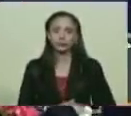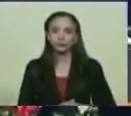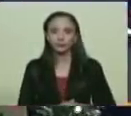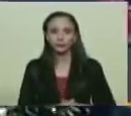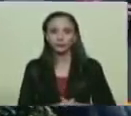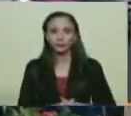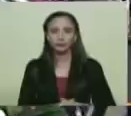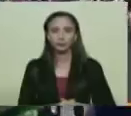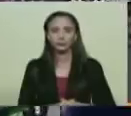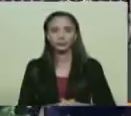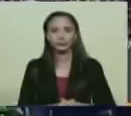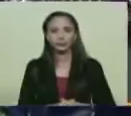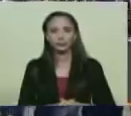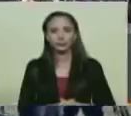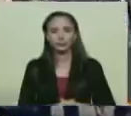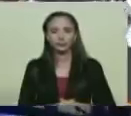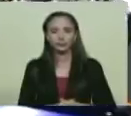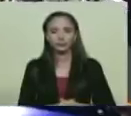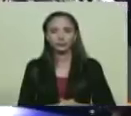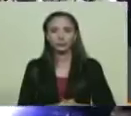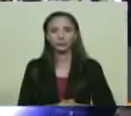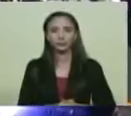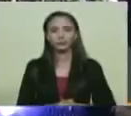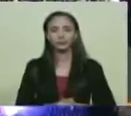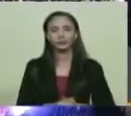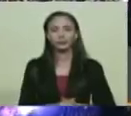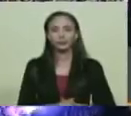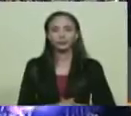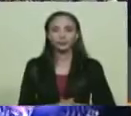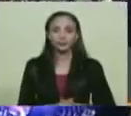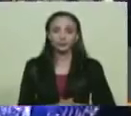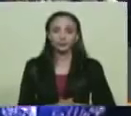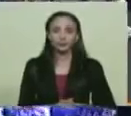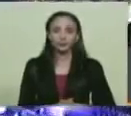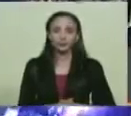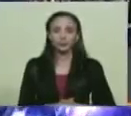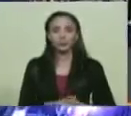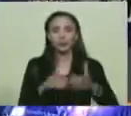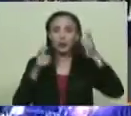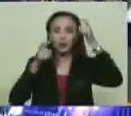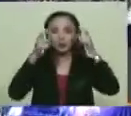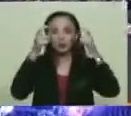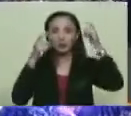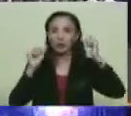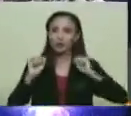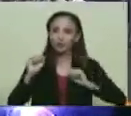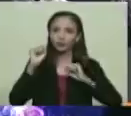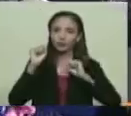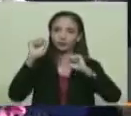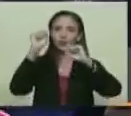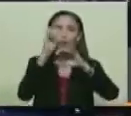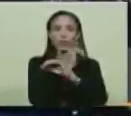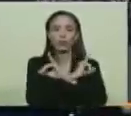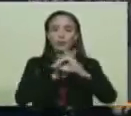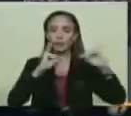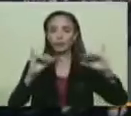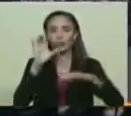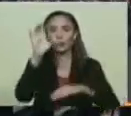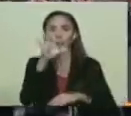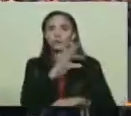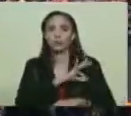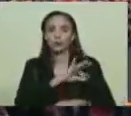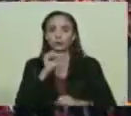¡Chávez vive! La patria sigue. Independencia y patria